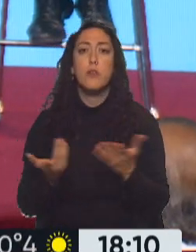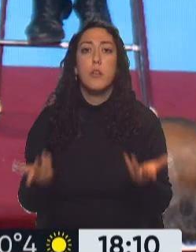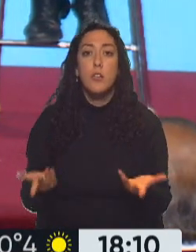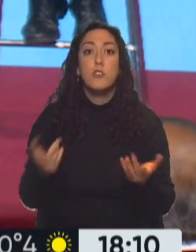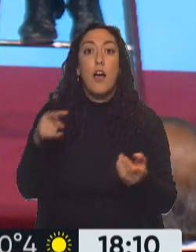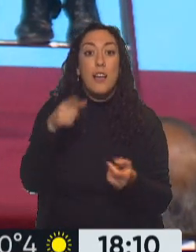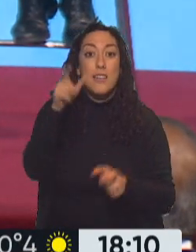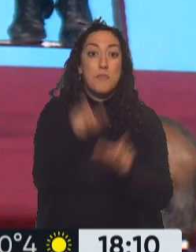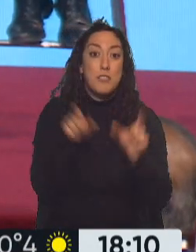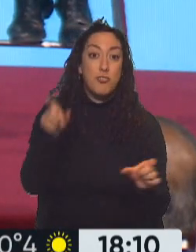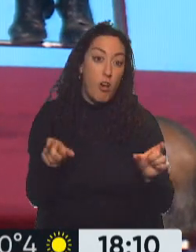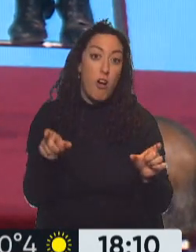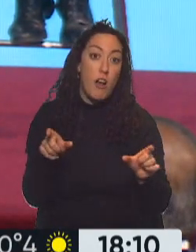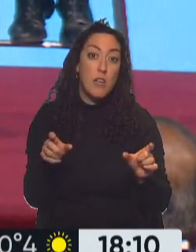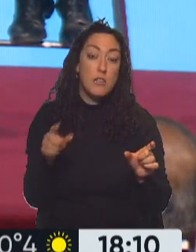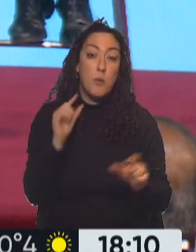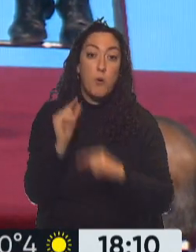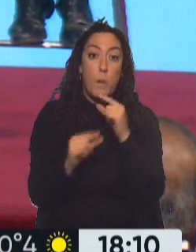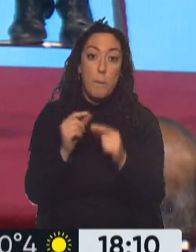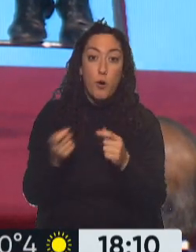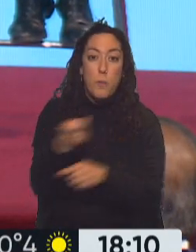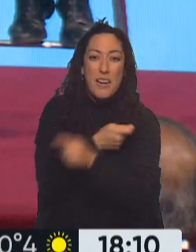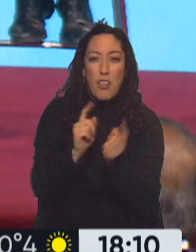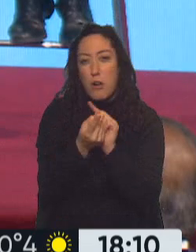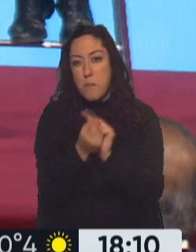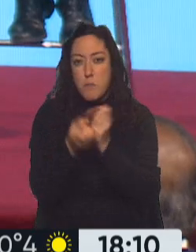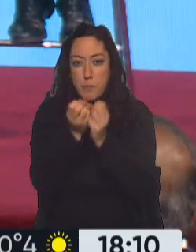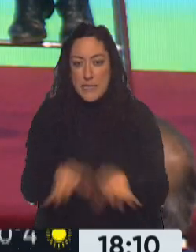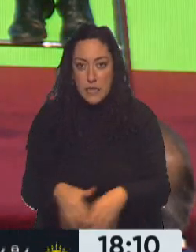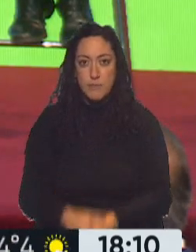empezaron a agitar el mercado de cambios.